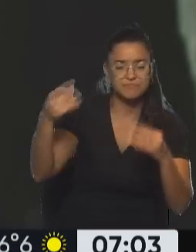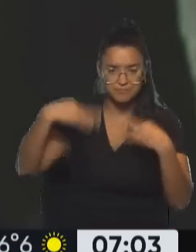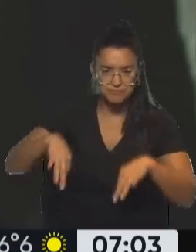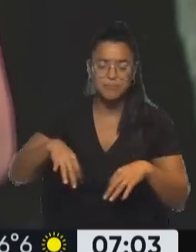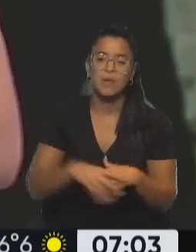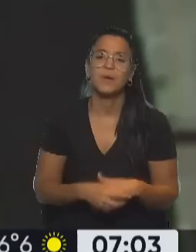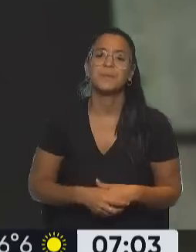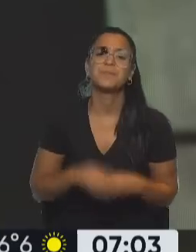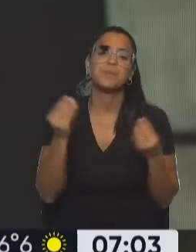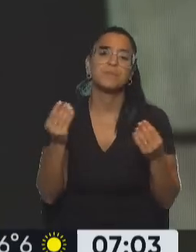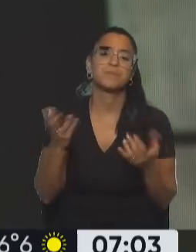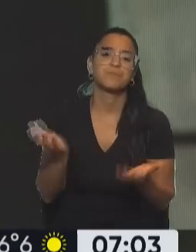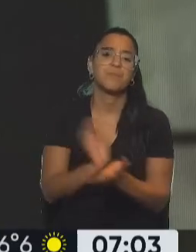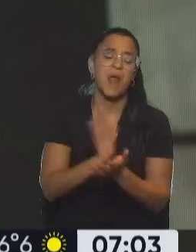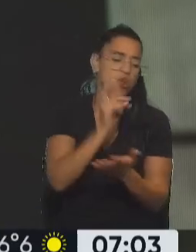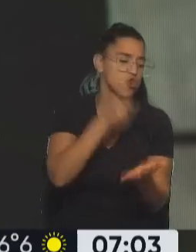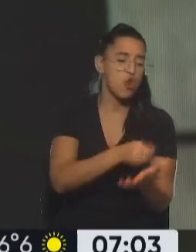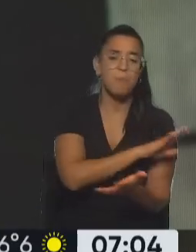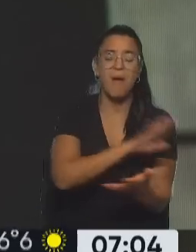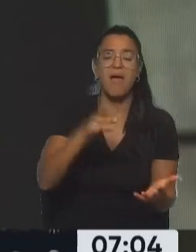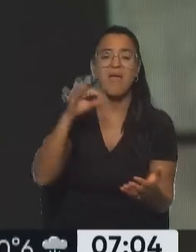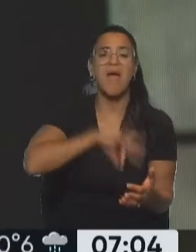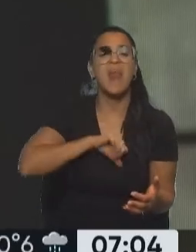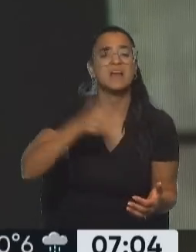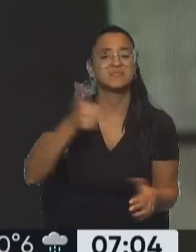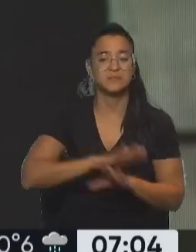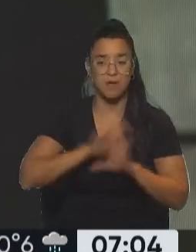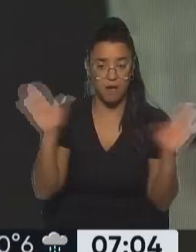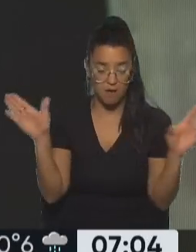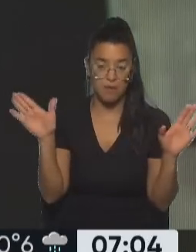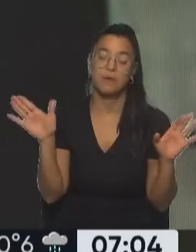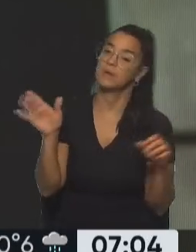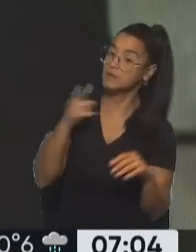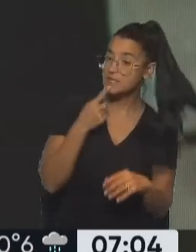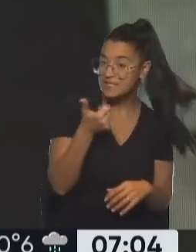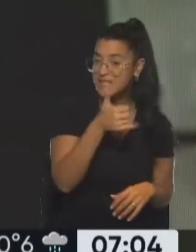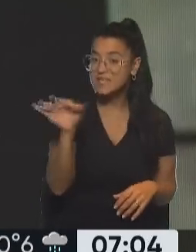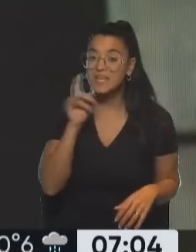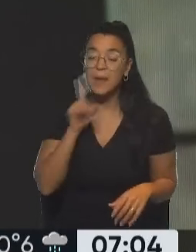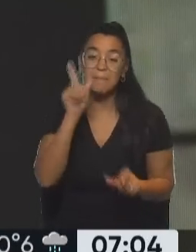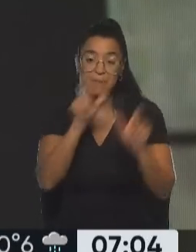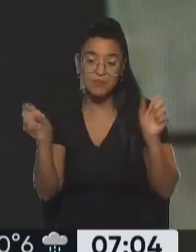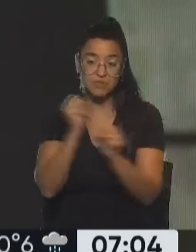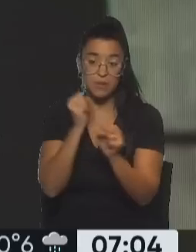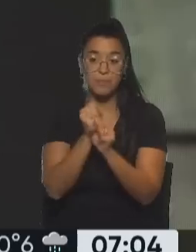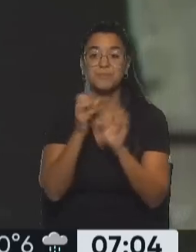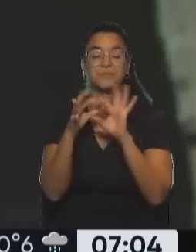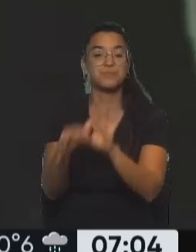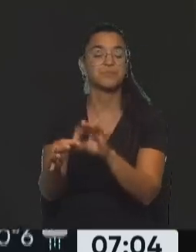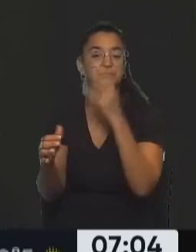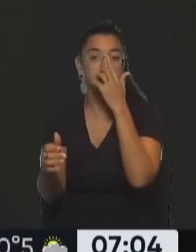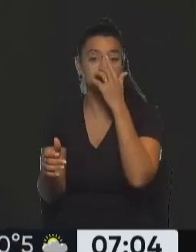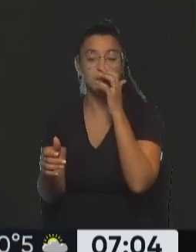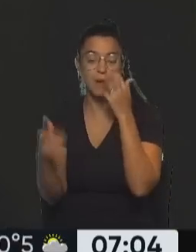Bueno, básicamente, Ale, para que queden eximidos del pago de ganancias, ¿sí? Estamos hablando de más de 600.000 trabajadores en relación de dependencia que